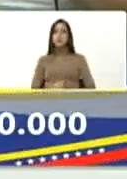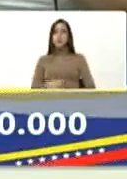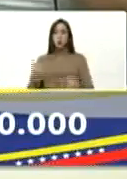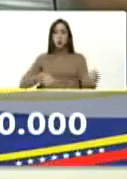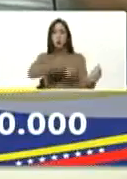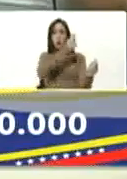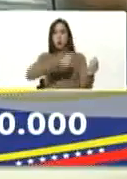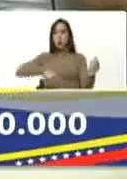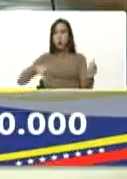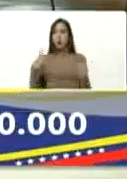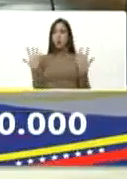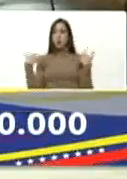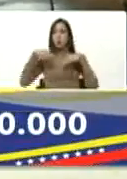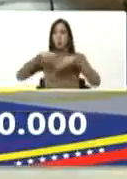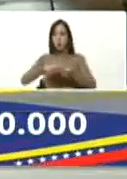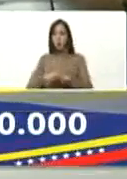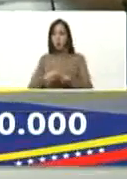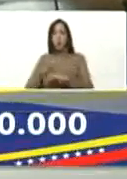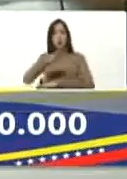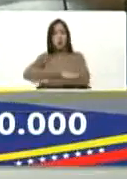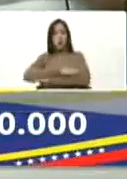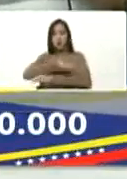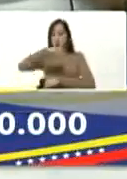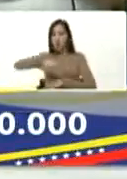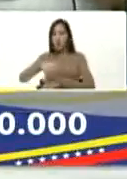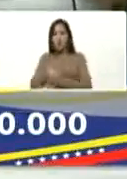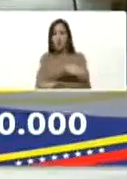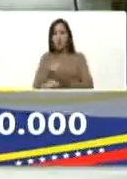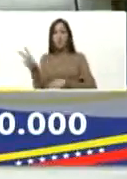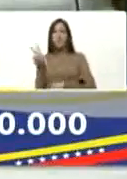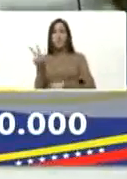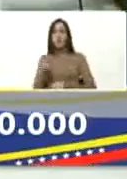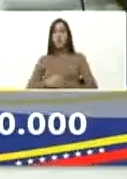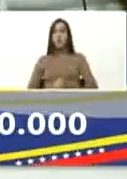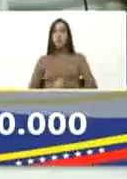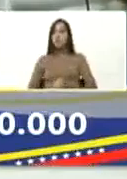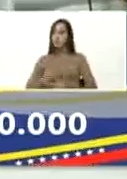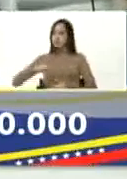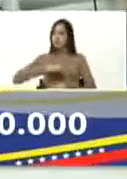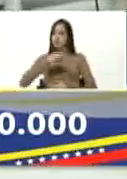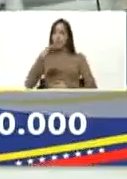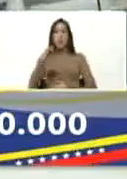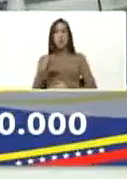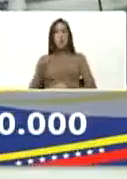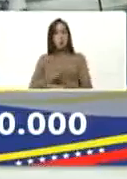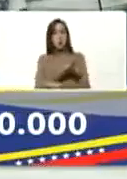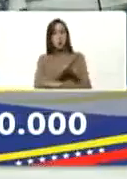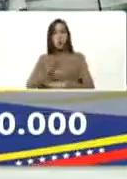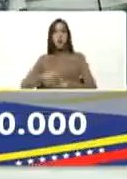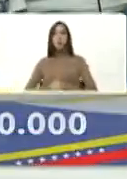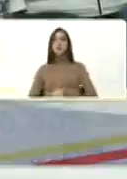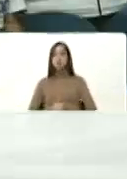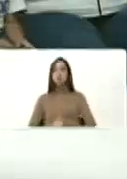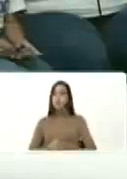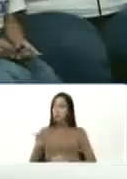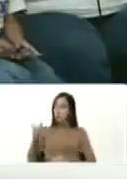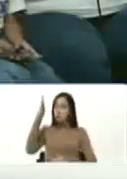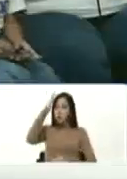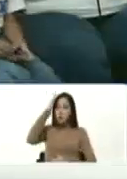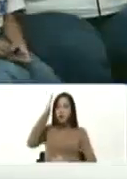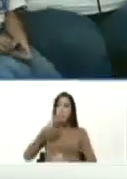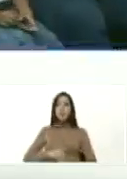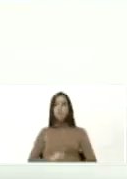orquesta. Tenemos mucho talento musical, mucho espíritu musical. Y tú sabes